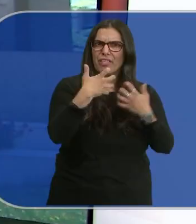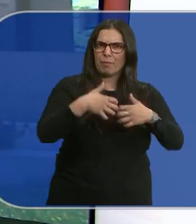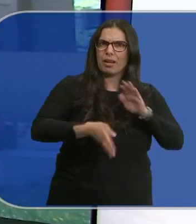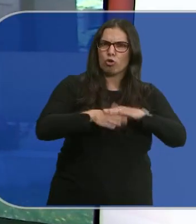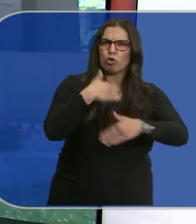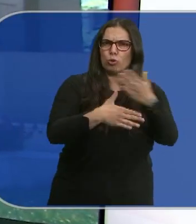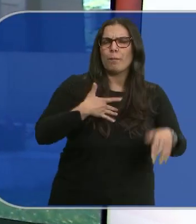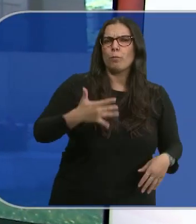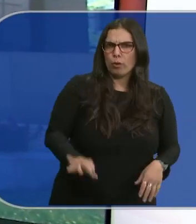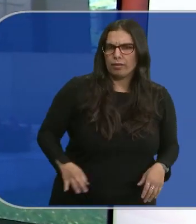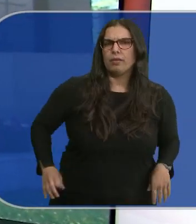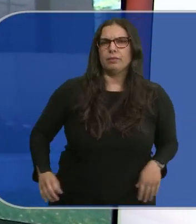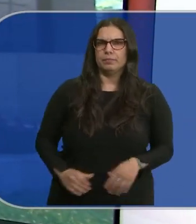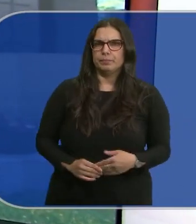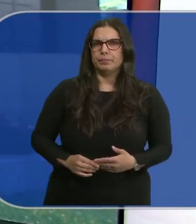viable. Diego.